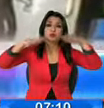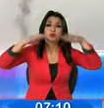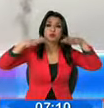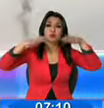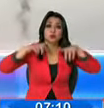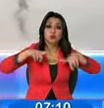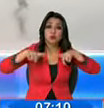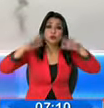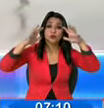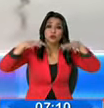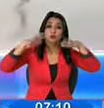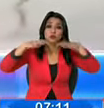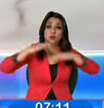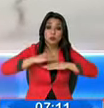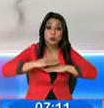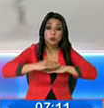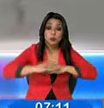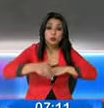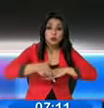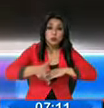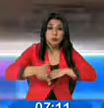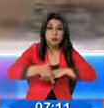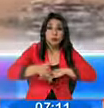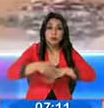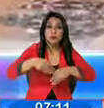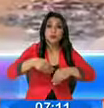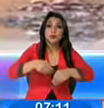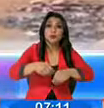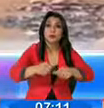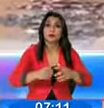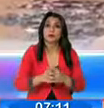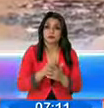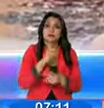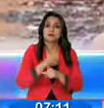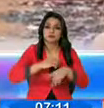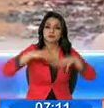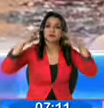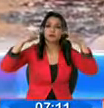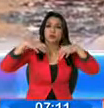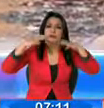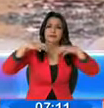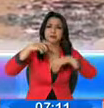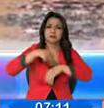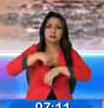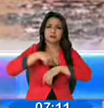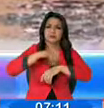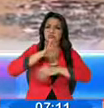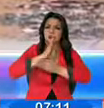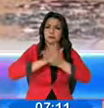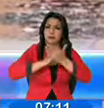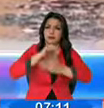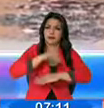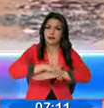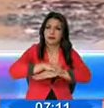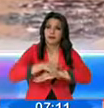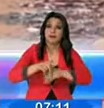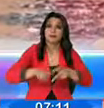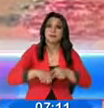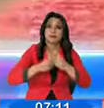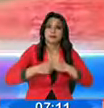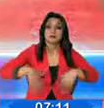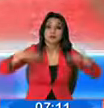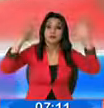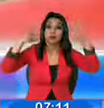zona y mantenía la calzada resbaladiza. Sí, porque comenzó a llover temprano, como de las 5:30, y ahí comenzó la lluvia.